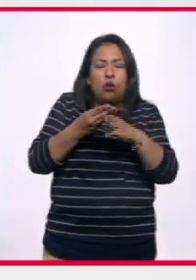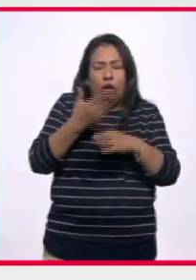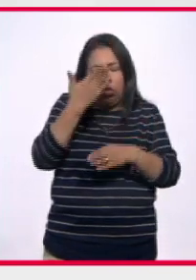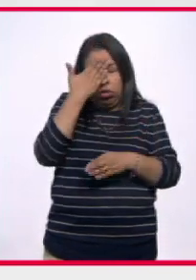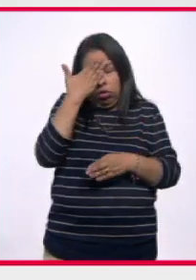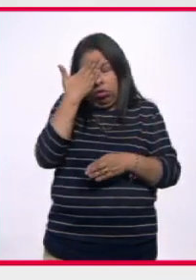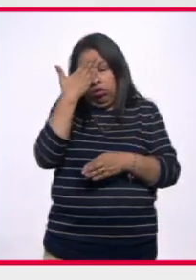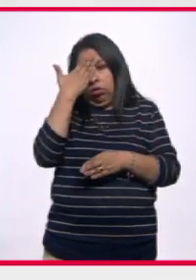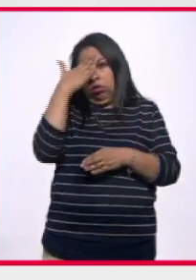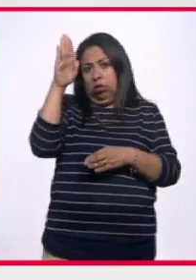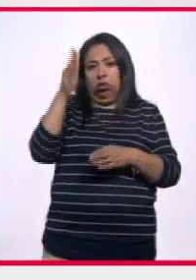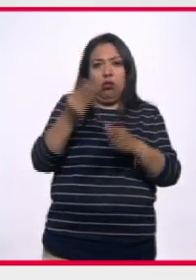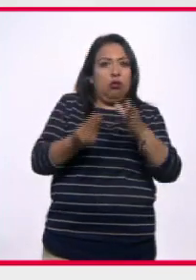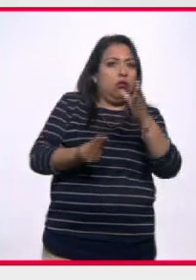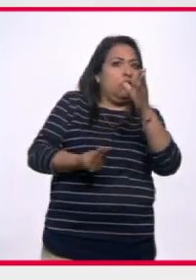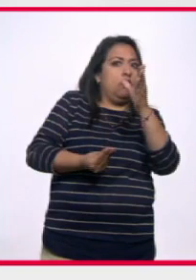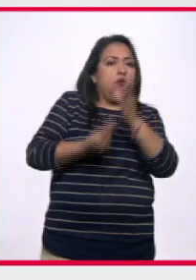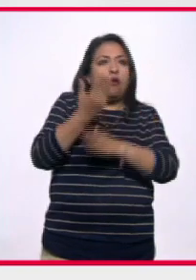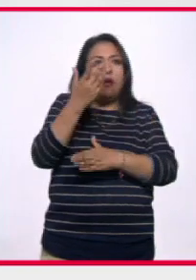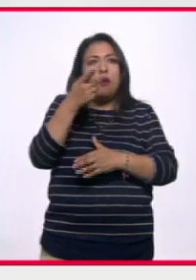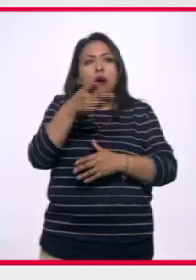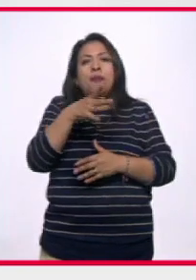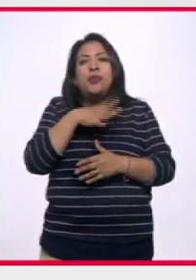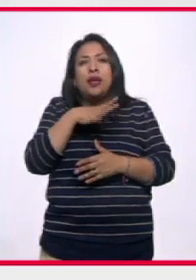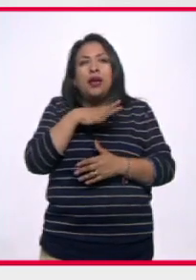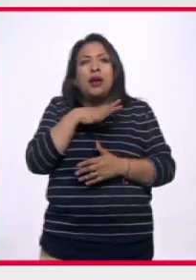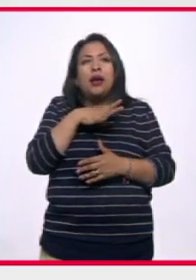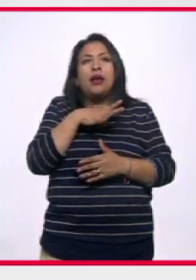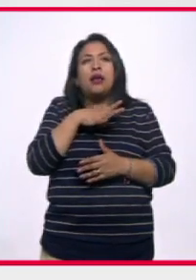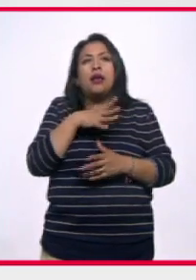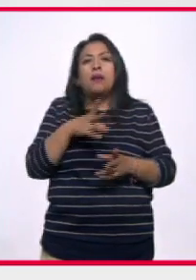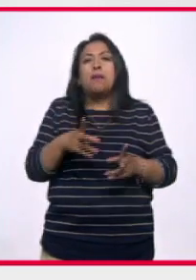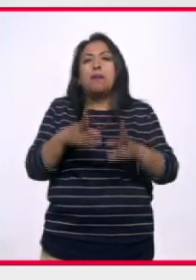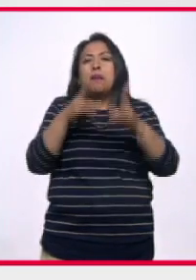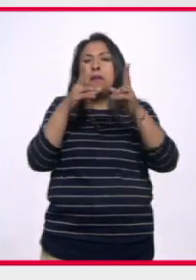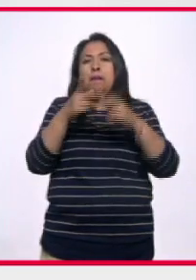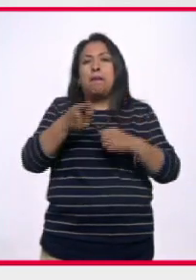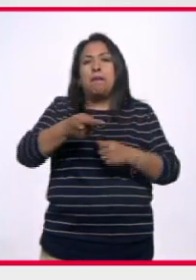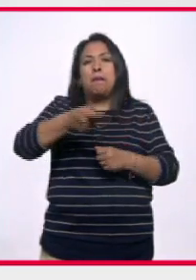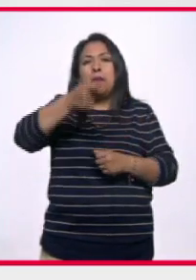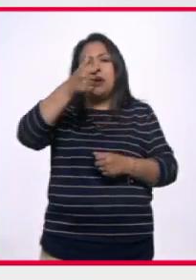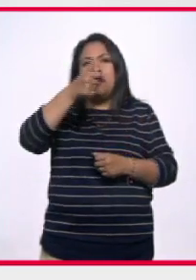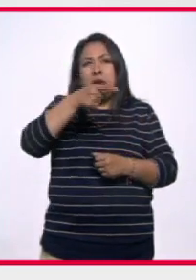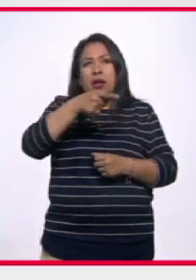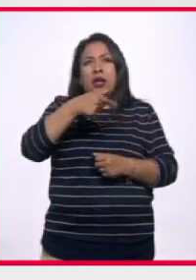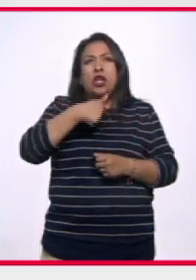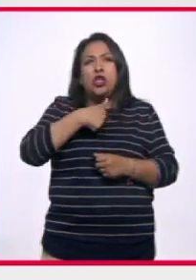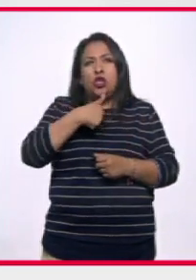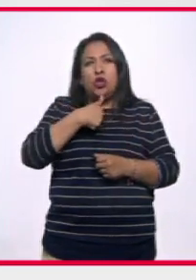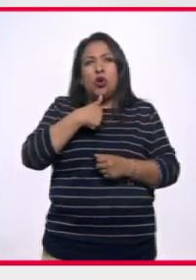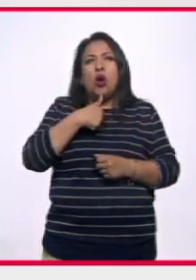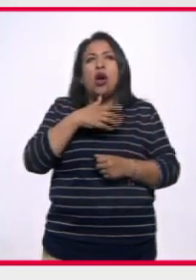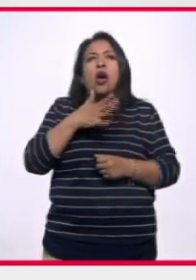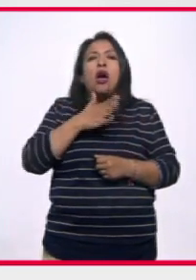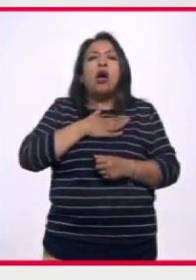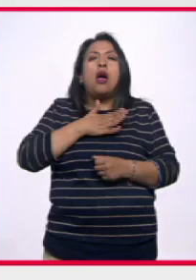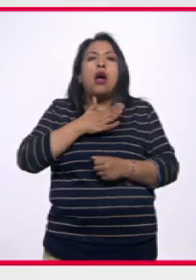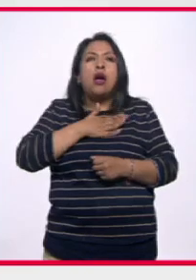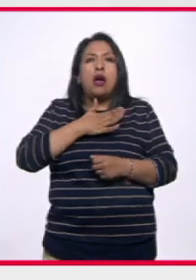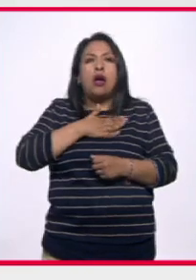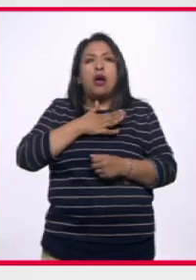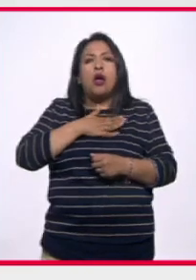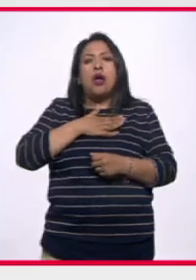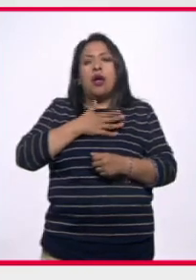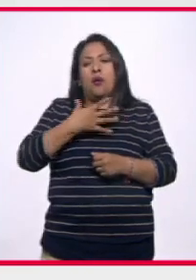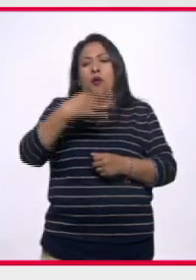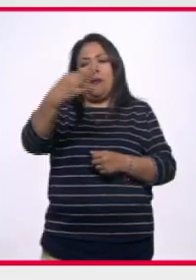totalmente por ahí pasa un tramo de la primera vez que tuve como un llamado que fue la prueba de